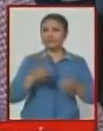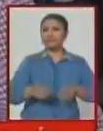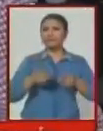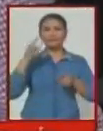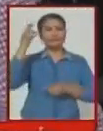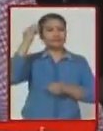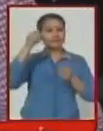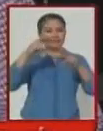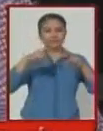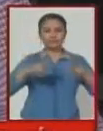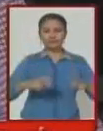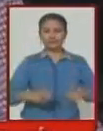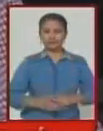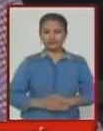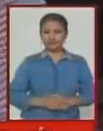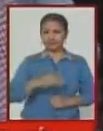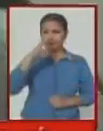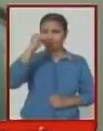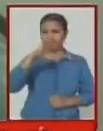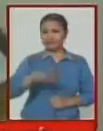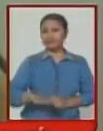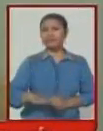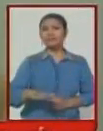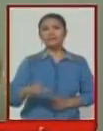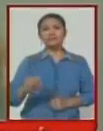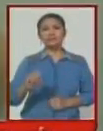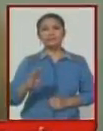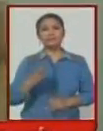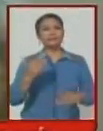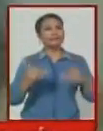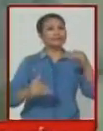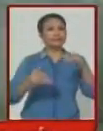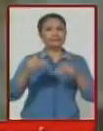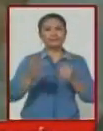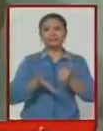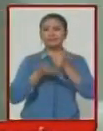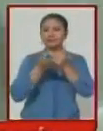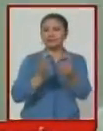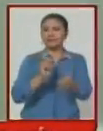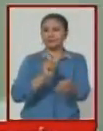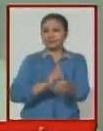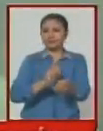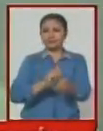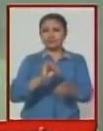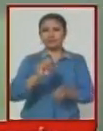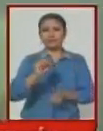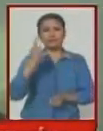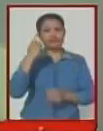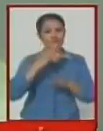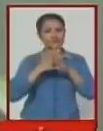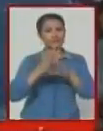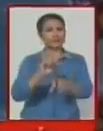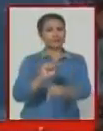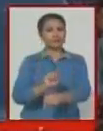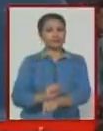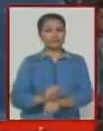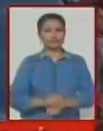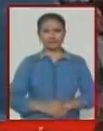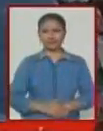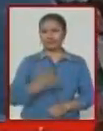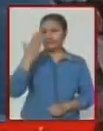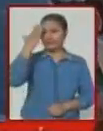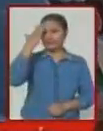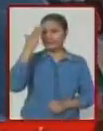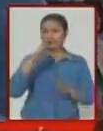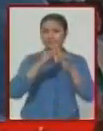fiscales investigadores en el caso del niño Sebastián mostraron parcialización a favor de la médico Isis Yapis para evitar su aprehensión. Yo no sé por qué